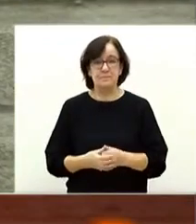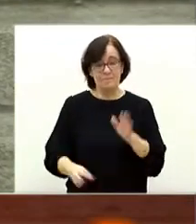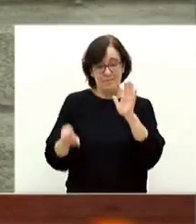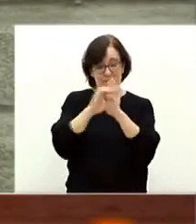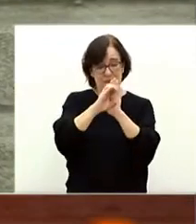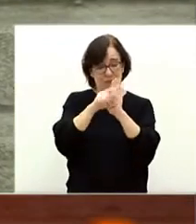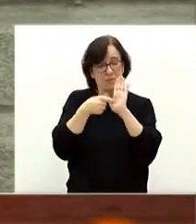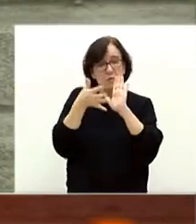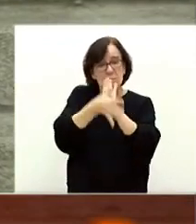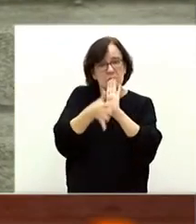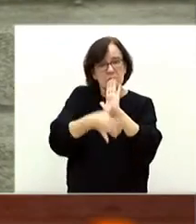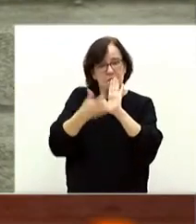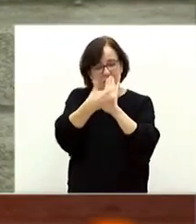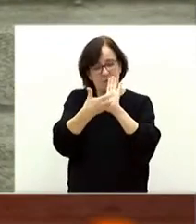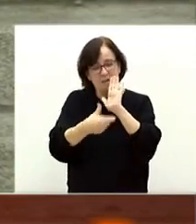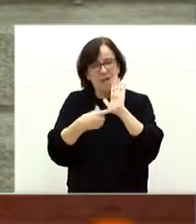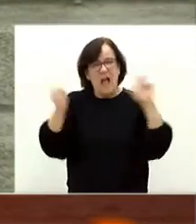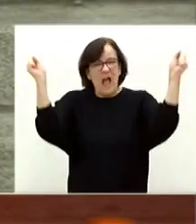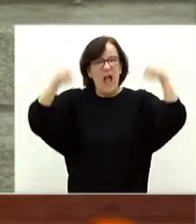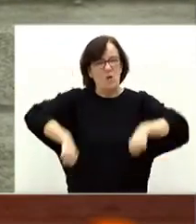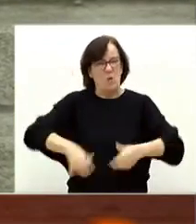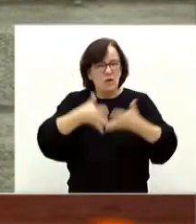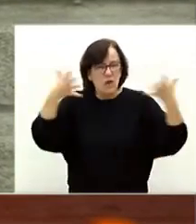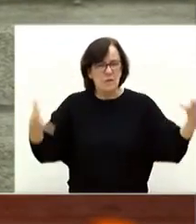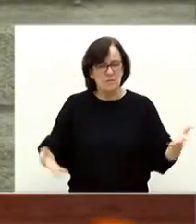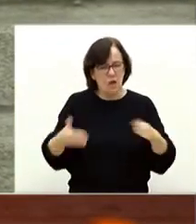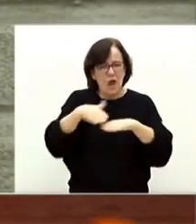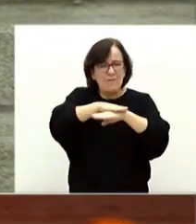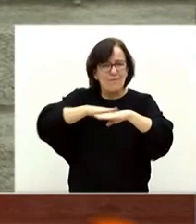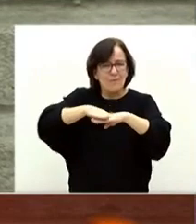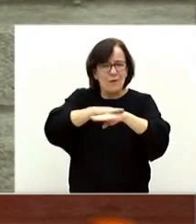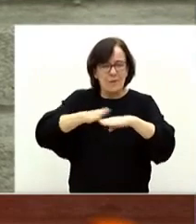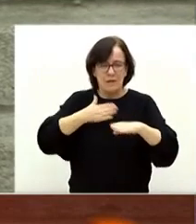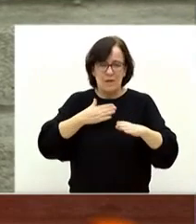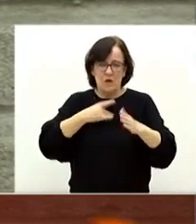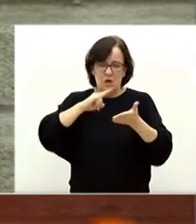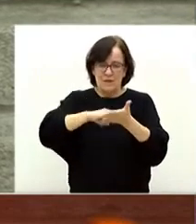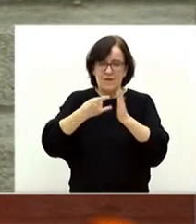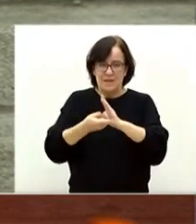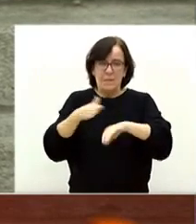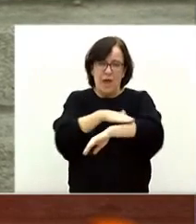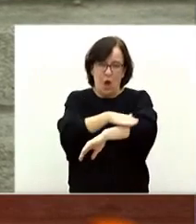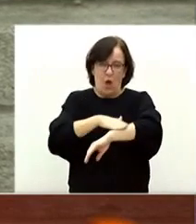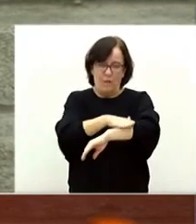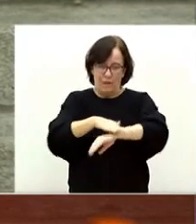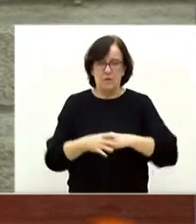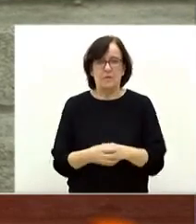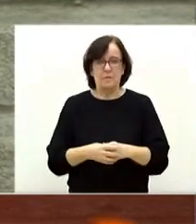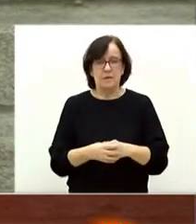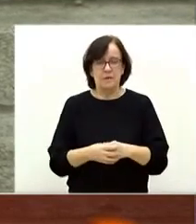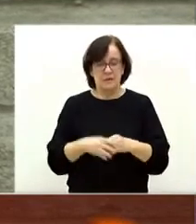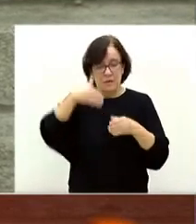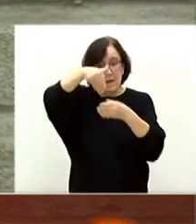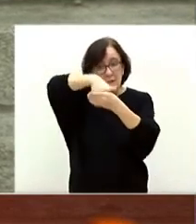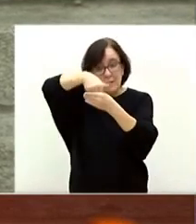Constitución expresa un gran acuerdo en los fundamentos de nuestro sistema de gobierno. Se contienen en ella las